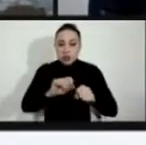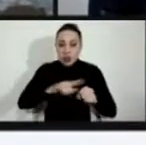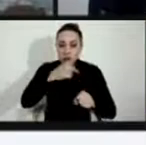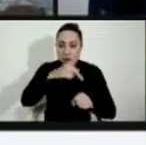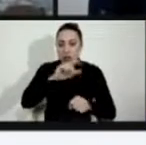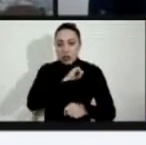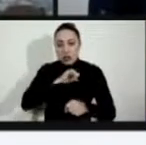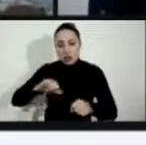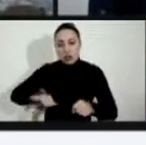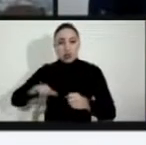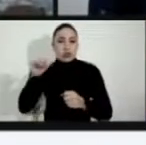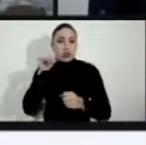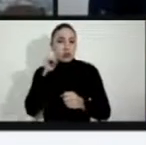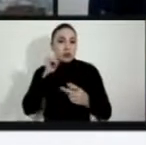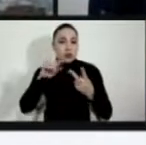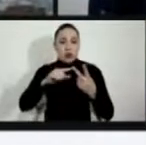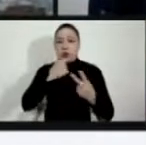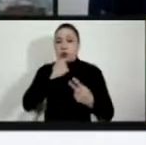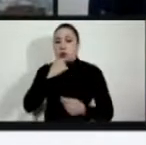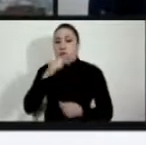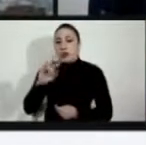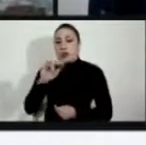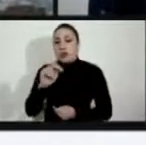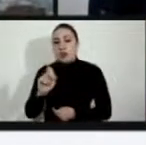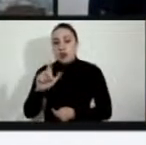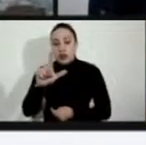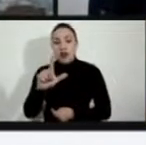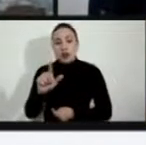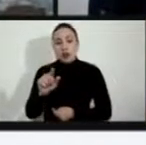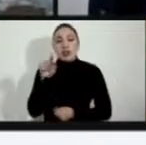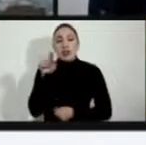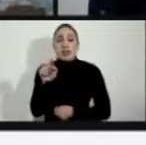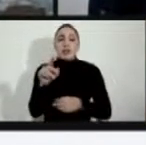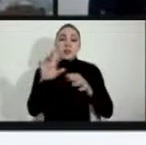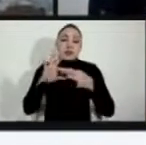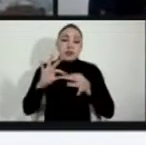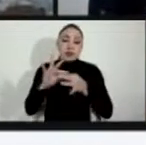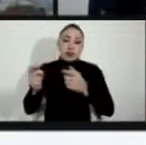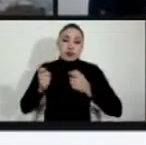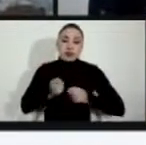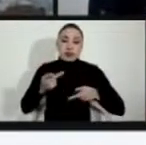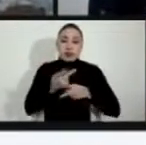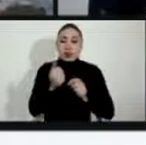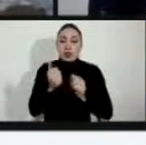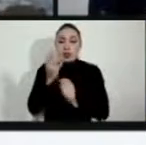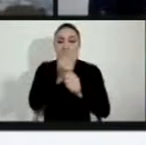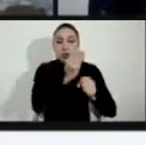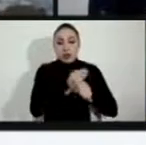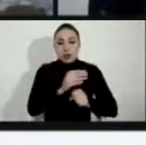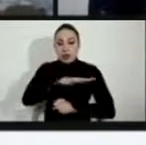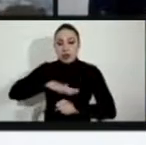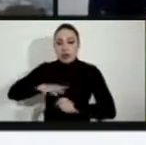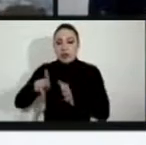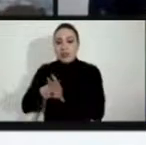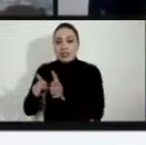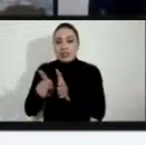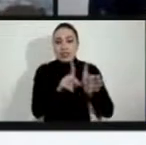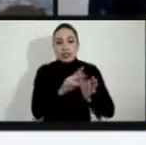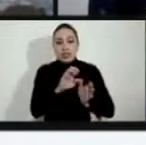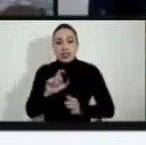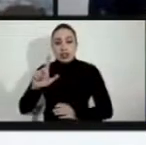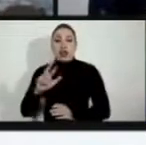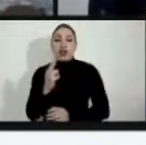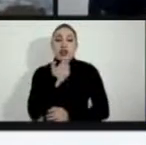honorable Congreso un informe pormenorizado sobre la rehabilitación de la unidad habitacional El Rosario. Segundo, se solicita al secretario de Seguridad